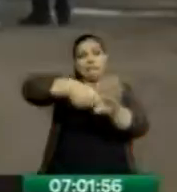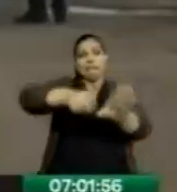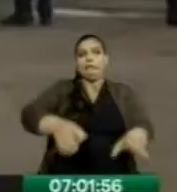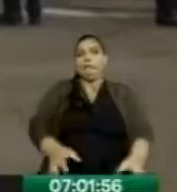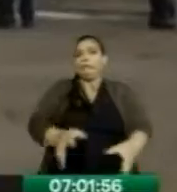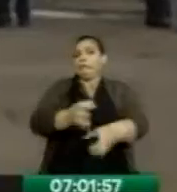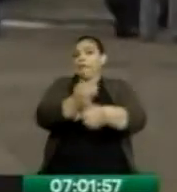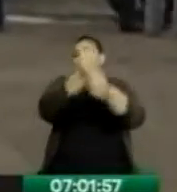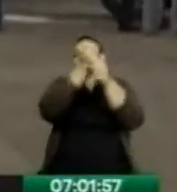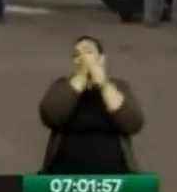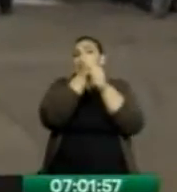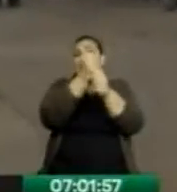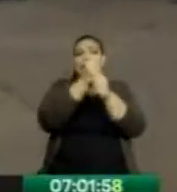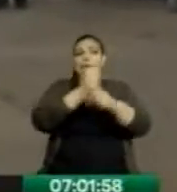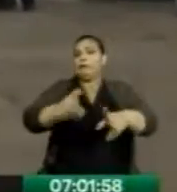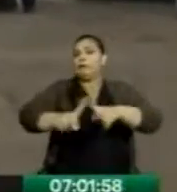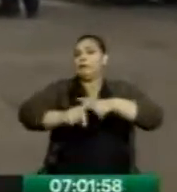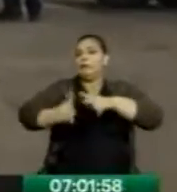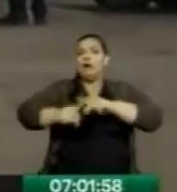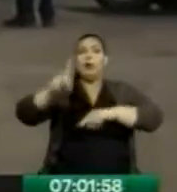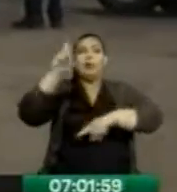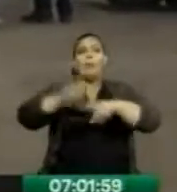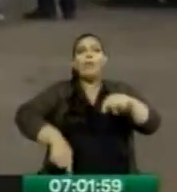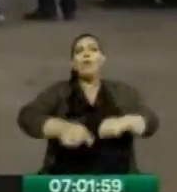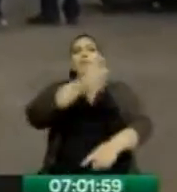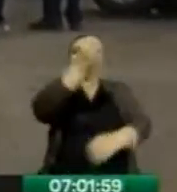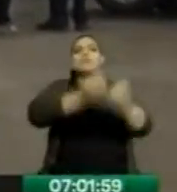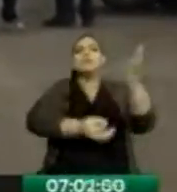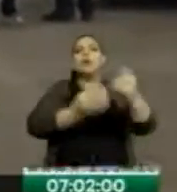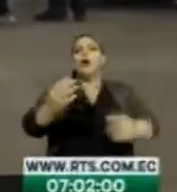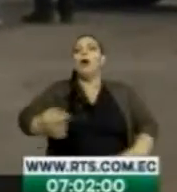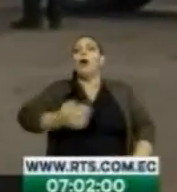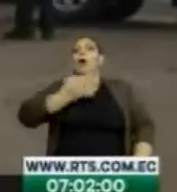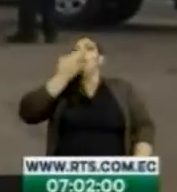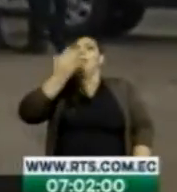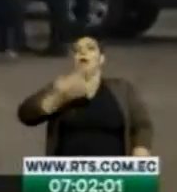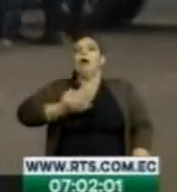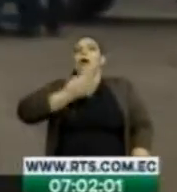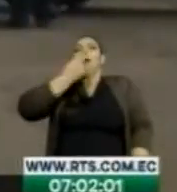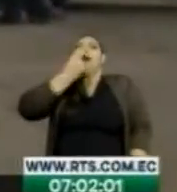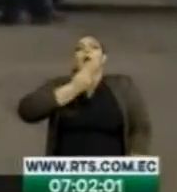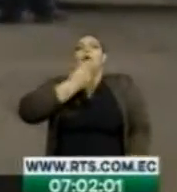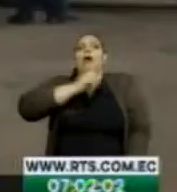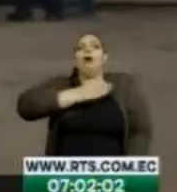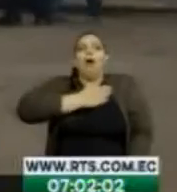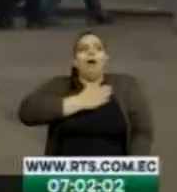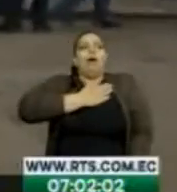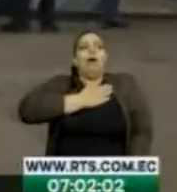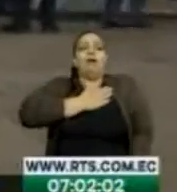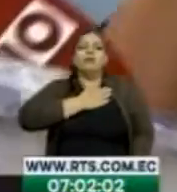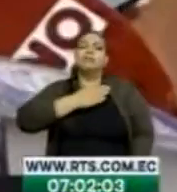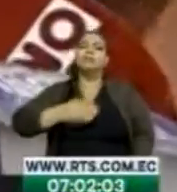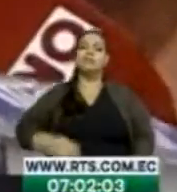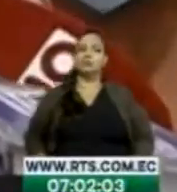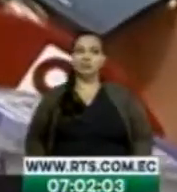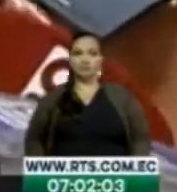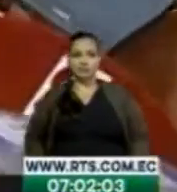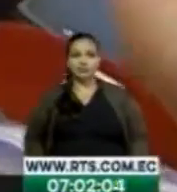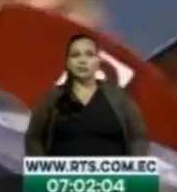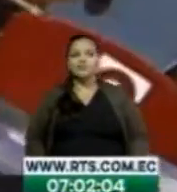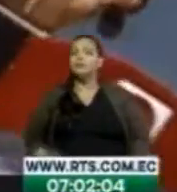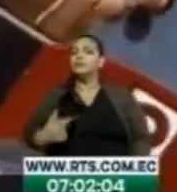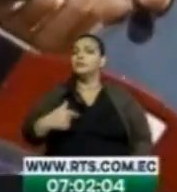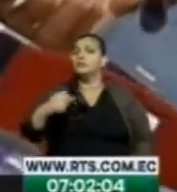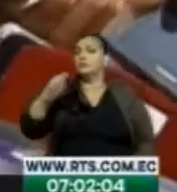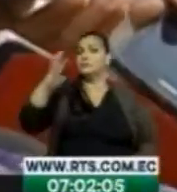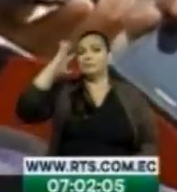salir, vomitando, que sacaban de ahí, porque ahí donde la señora habían hecho un hueco y ahí sacaban a la gente, ahí a los muchachos que estaban ahí. Sí, angustiante, porque ya ni mi patio era donde ellos,